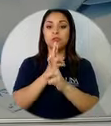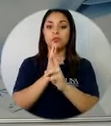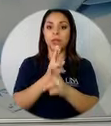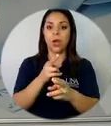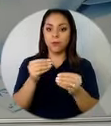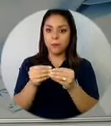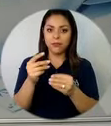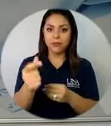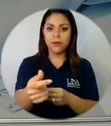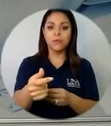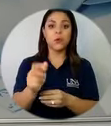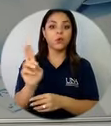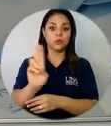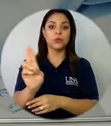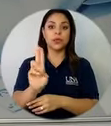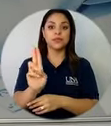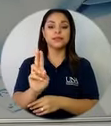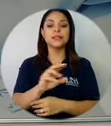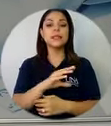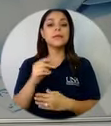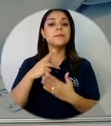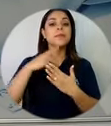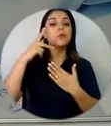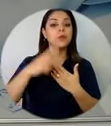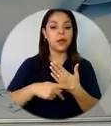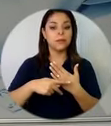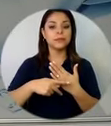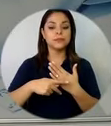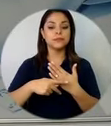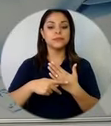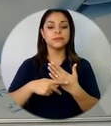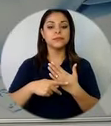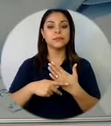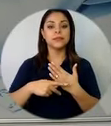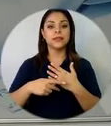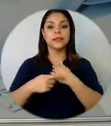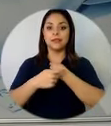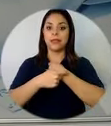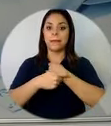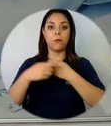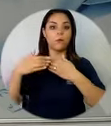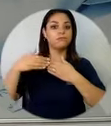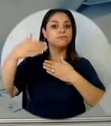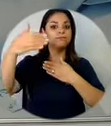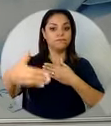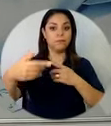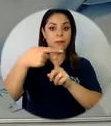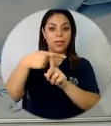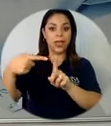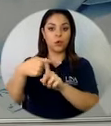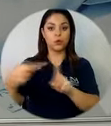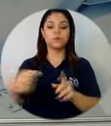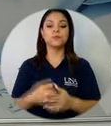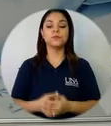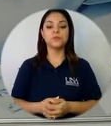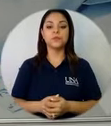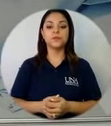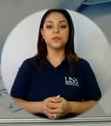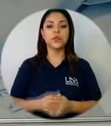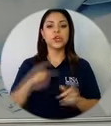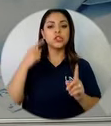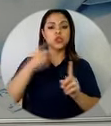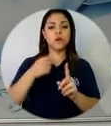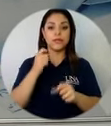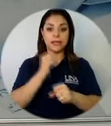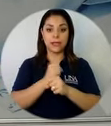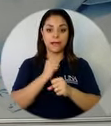resultados en el corto plazo, que son urgentes, y programas que van a tener resultados ya a un mediano plazo.